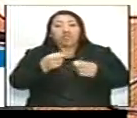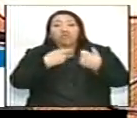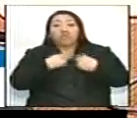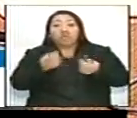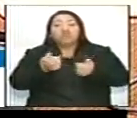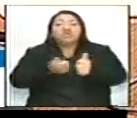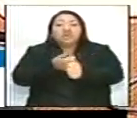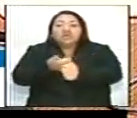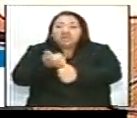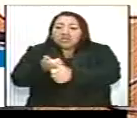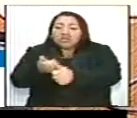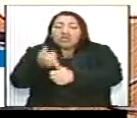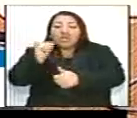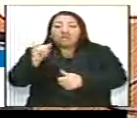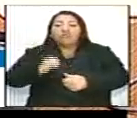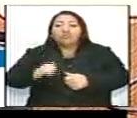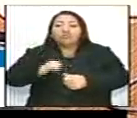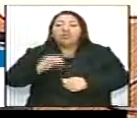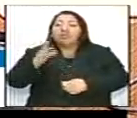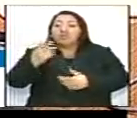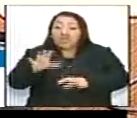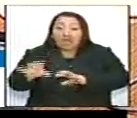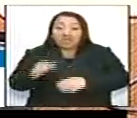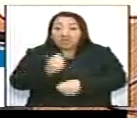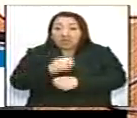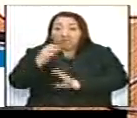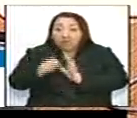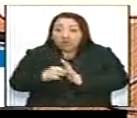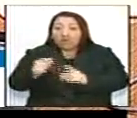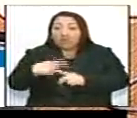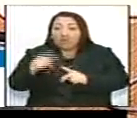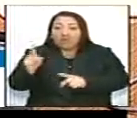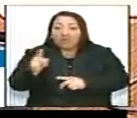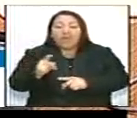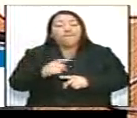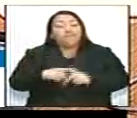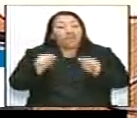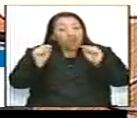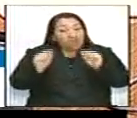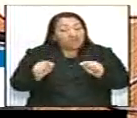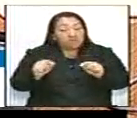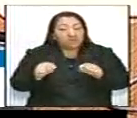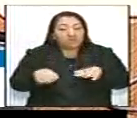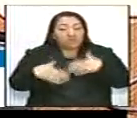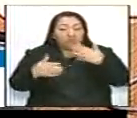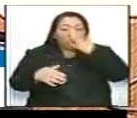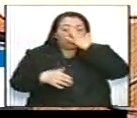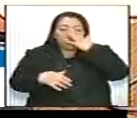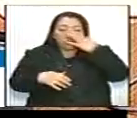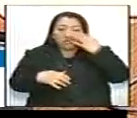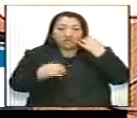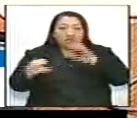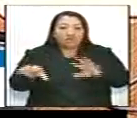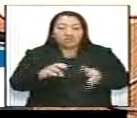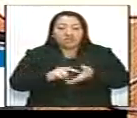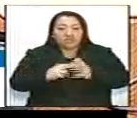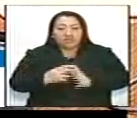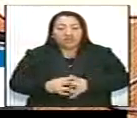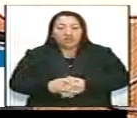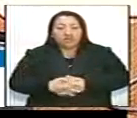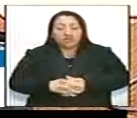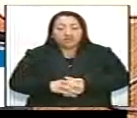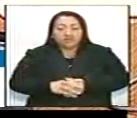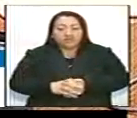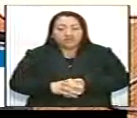a los municipios de su ejecución. Pero para que esto funcione, han debido